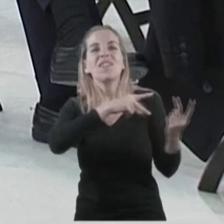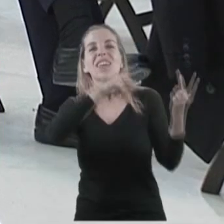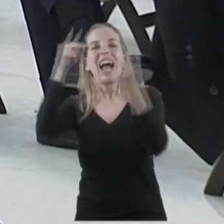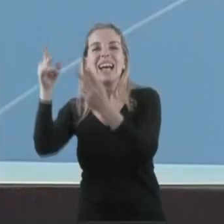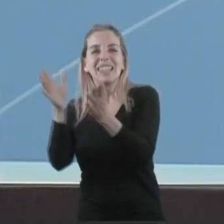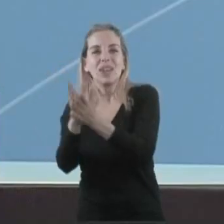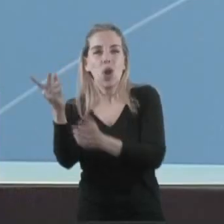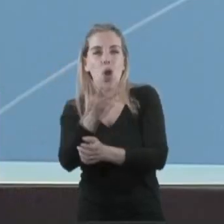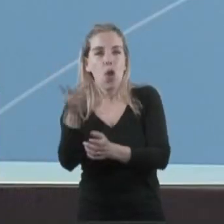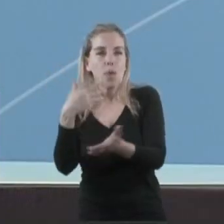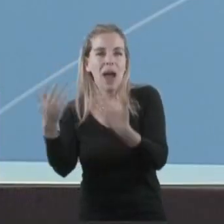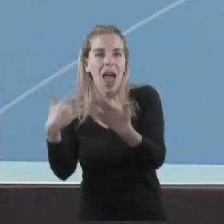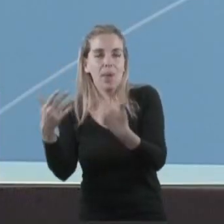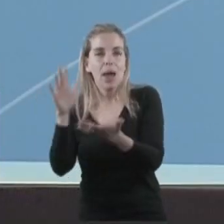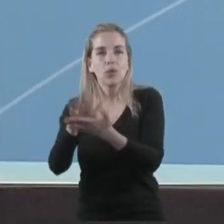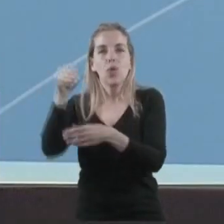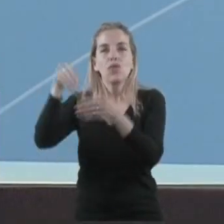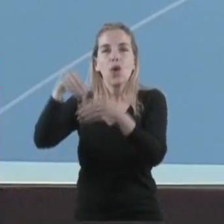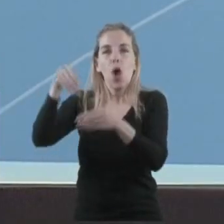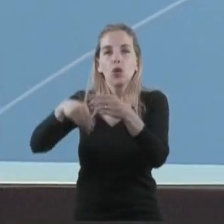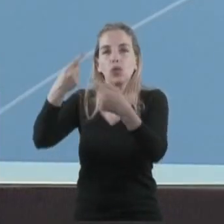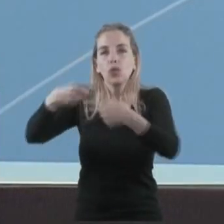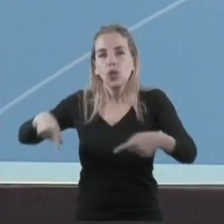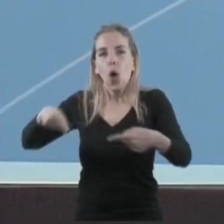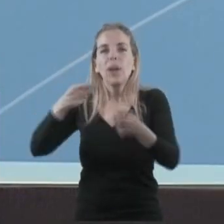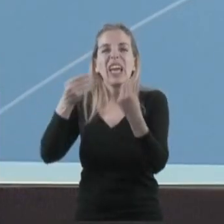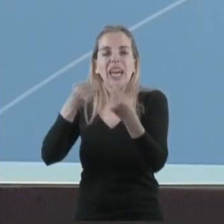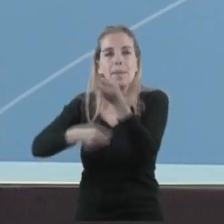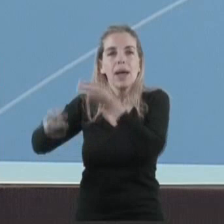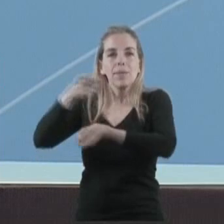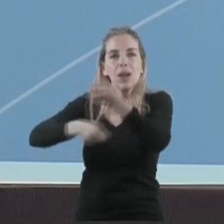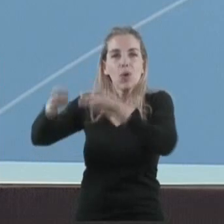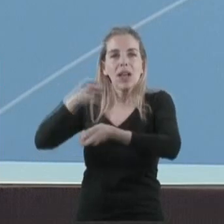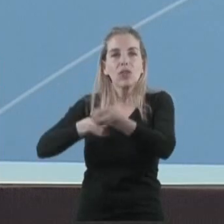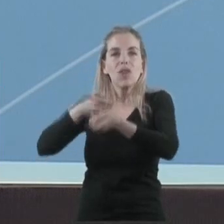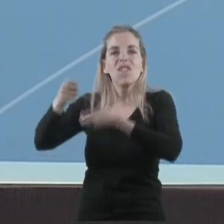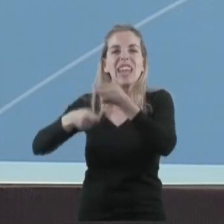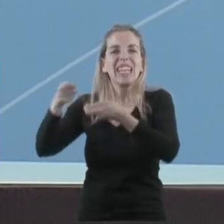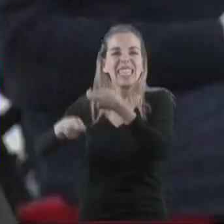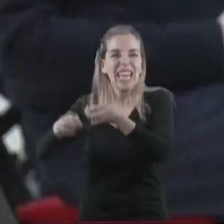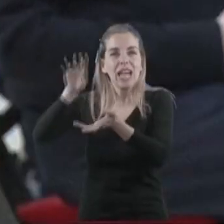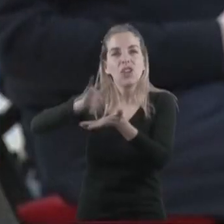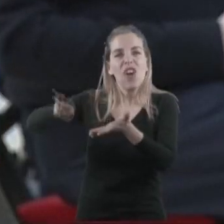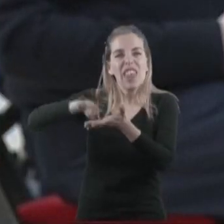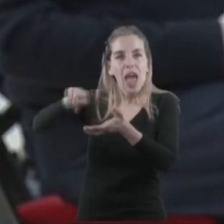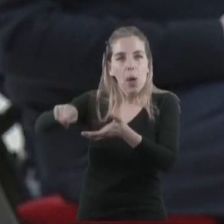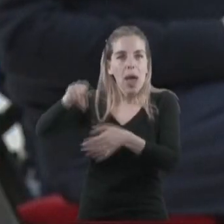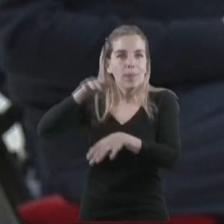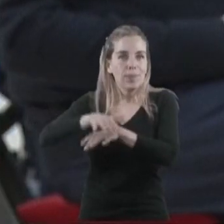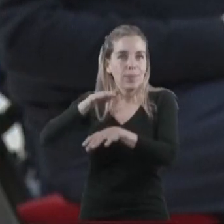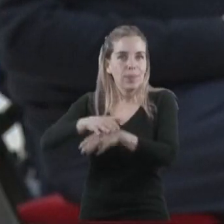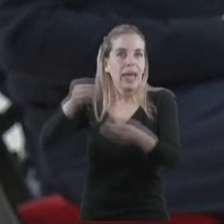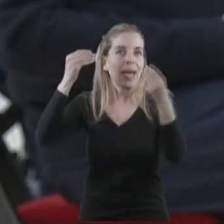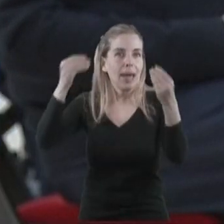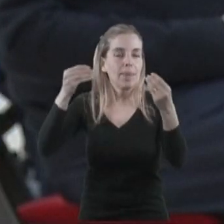poder limpiar parte de ese problema de la especulación financiera que le había quedado a la Argentina producto de haber dejado entrar